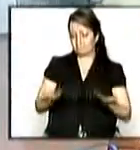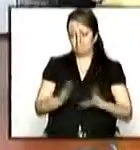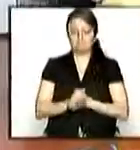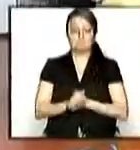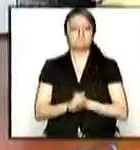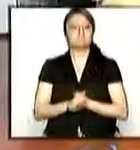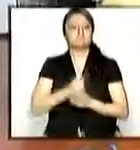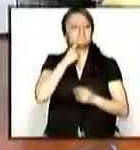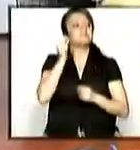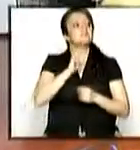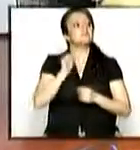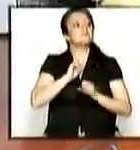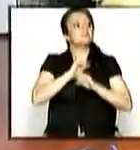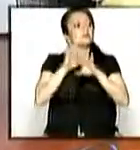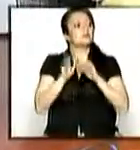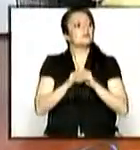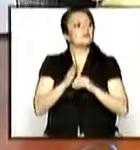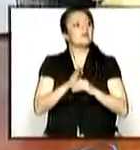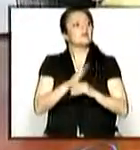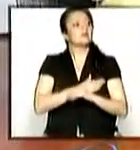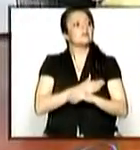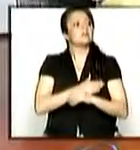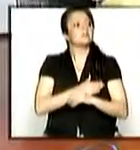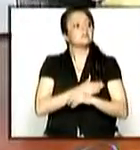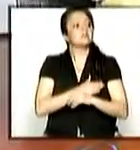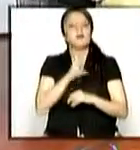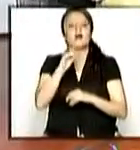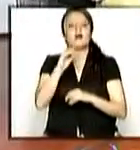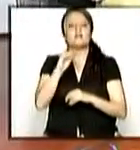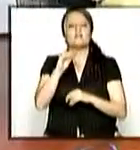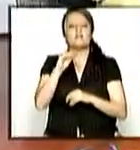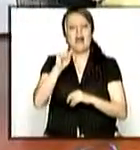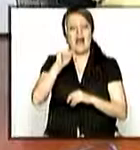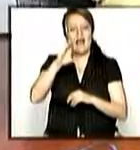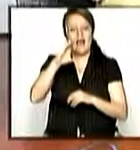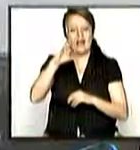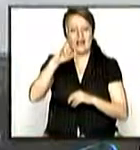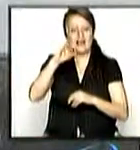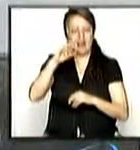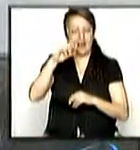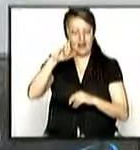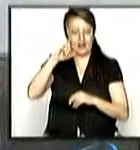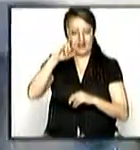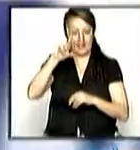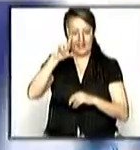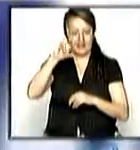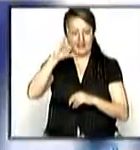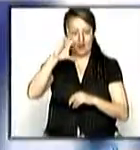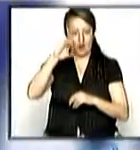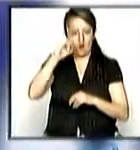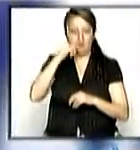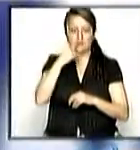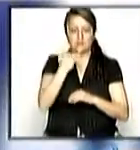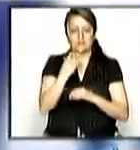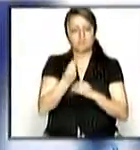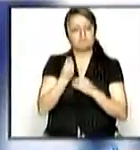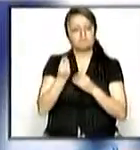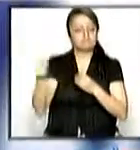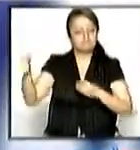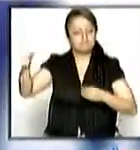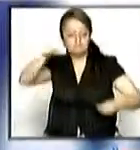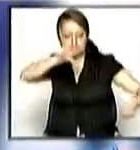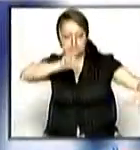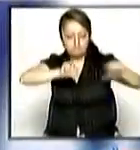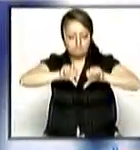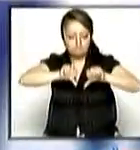bien. Veníamos hablando entonces del acrílico, que eran un compuesto, un monómero y un polímero que